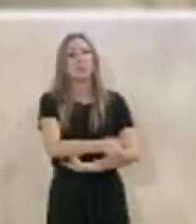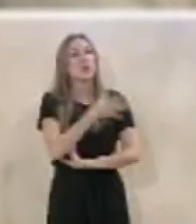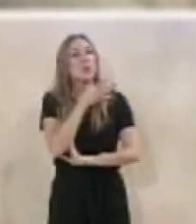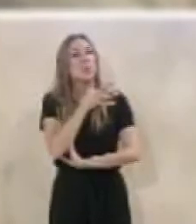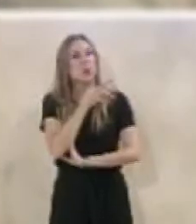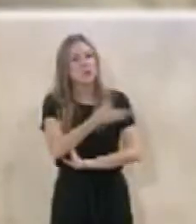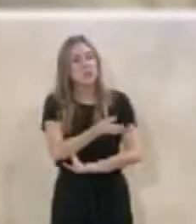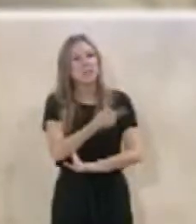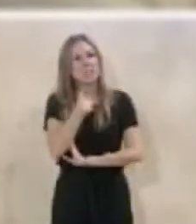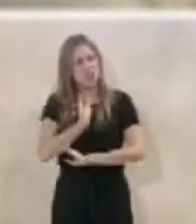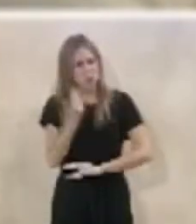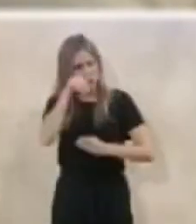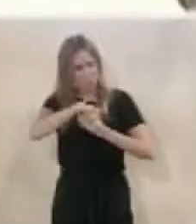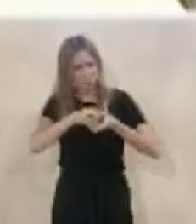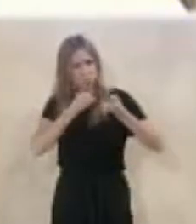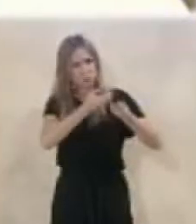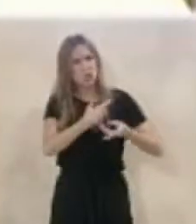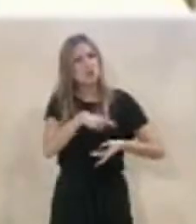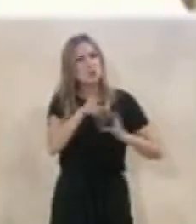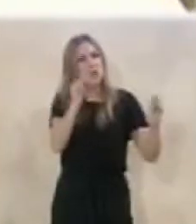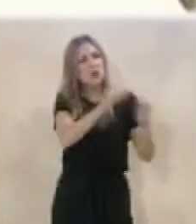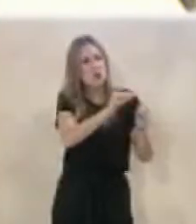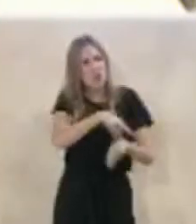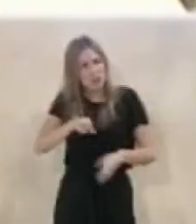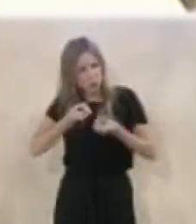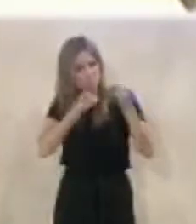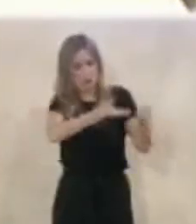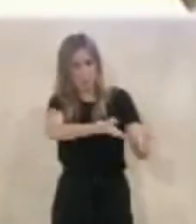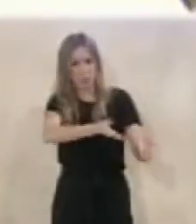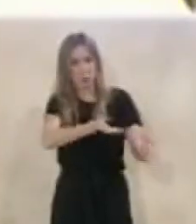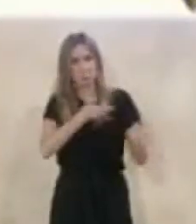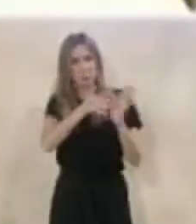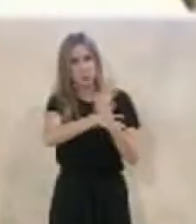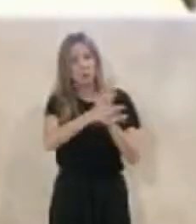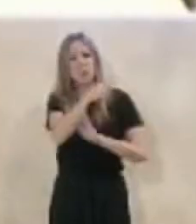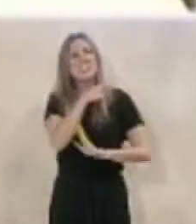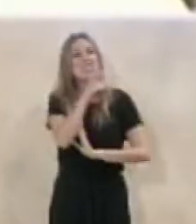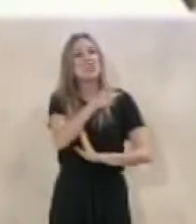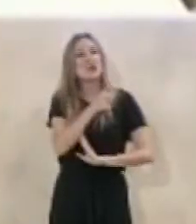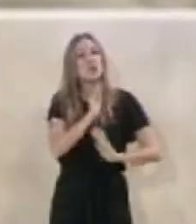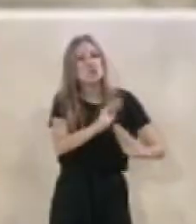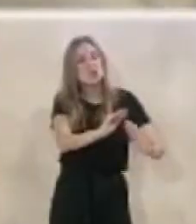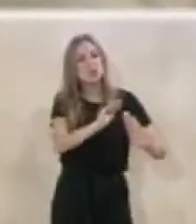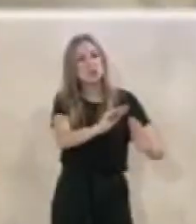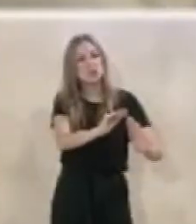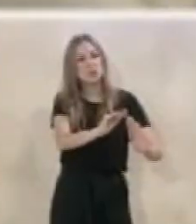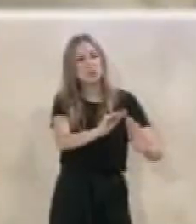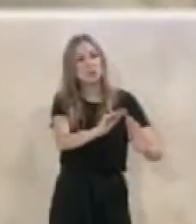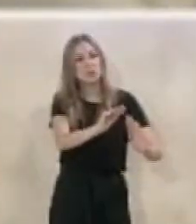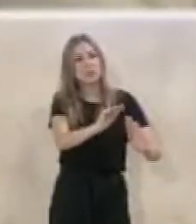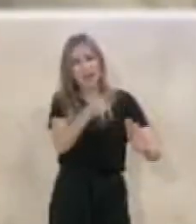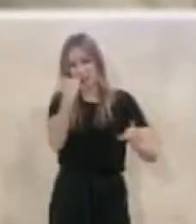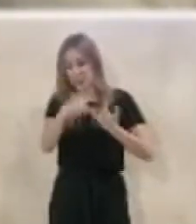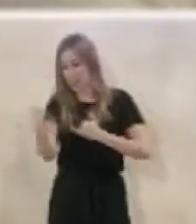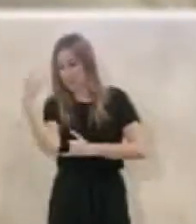explico por qué y le argumento su incongruencia. Con ese discurso, usted, tenemos el problema que hay en este